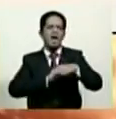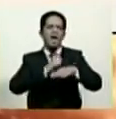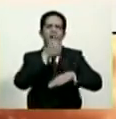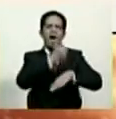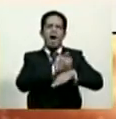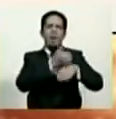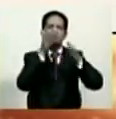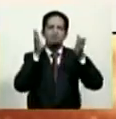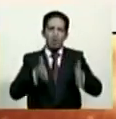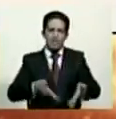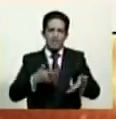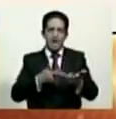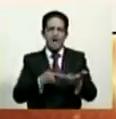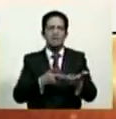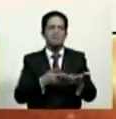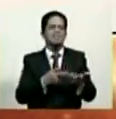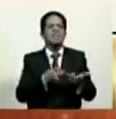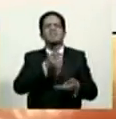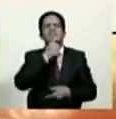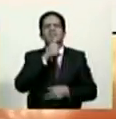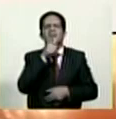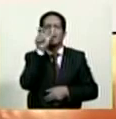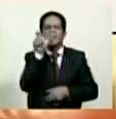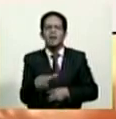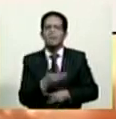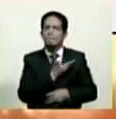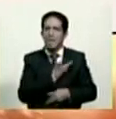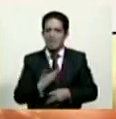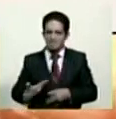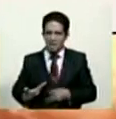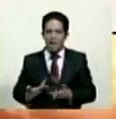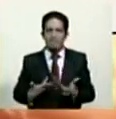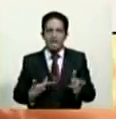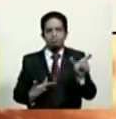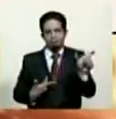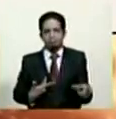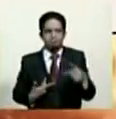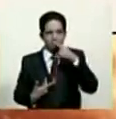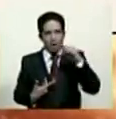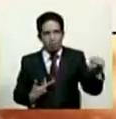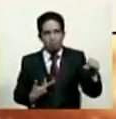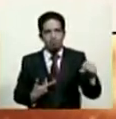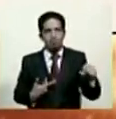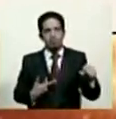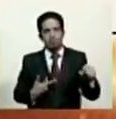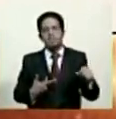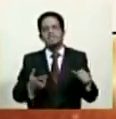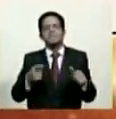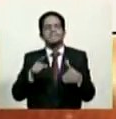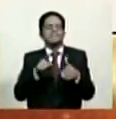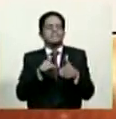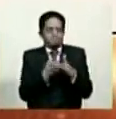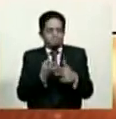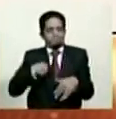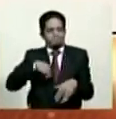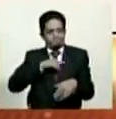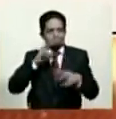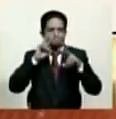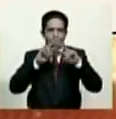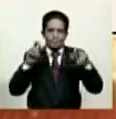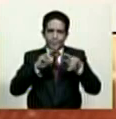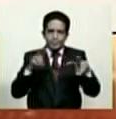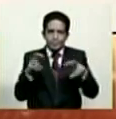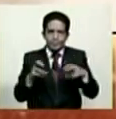solo presidente, el presidente Nicolás Maduro. Bueno, hemos hecho una revisión completa para hacer